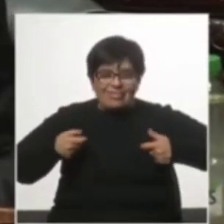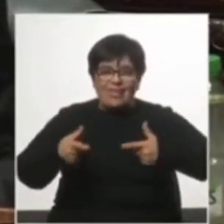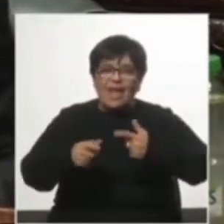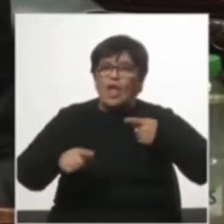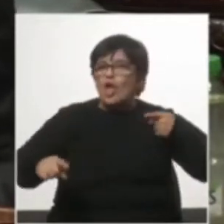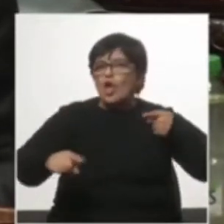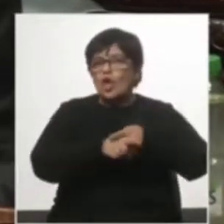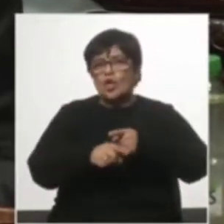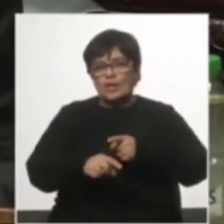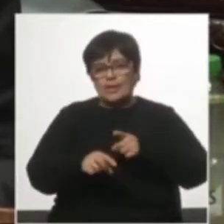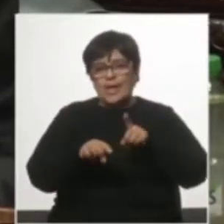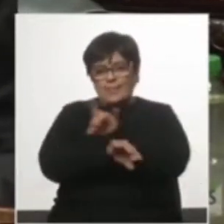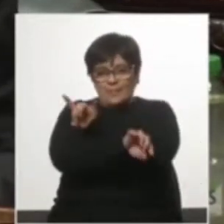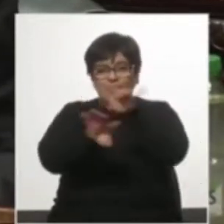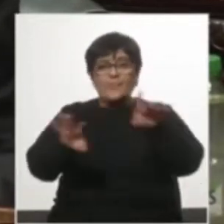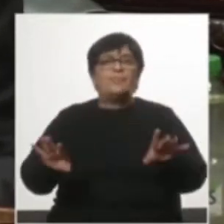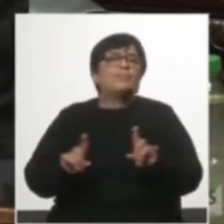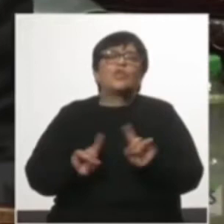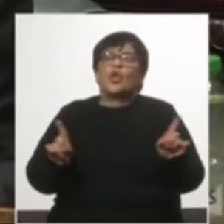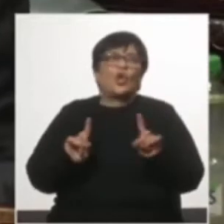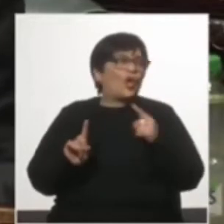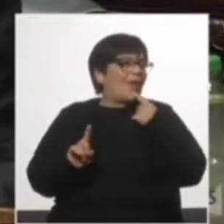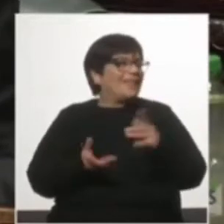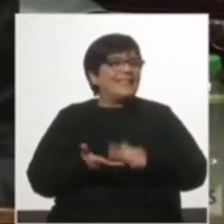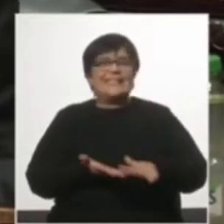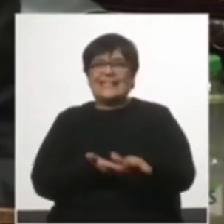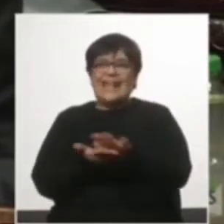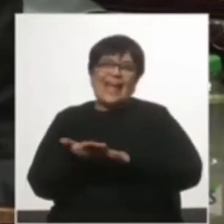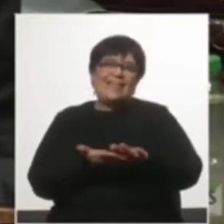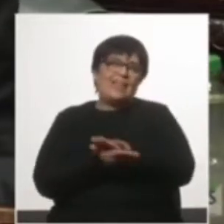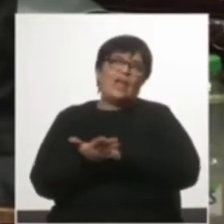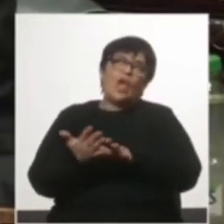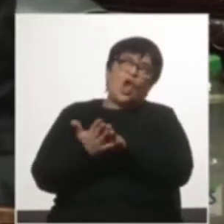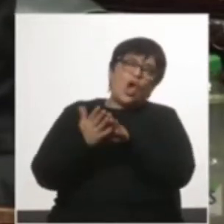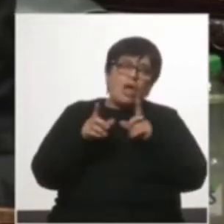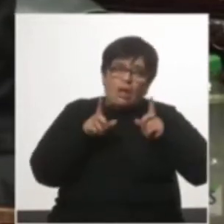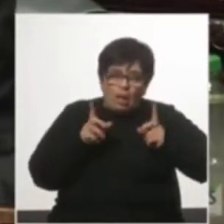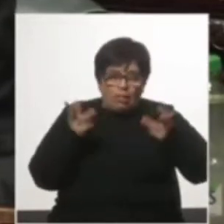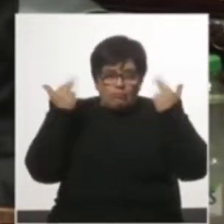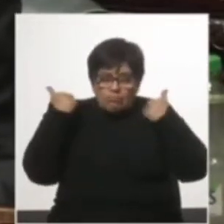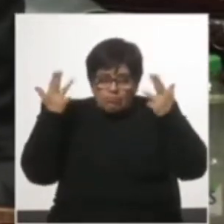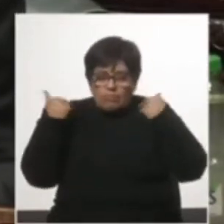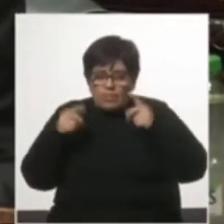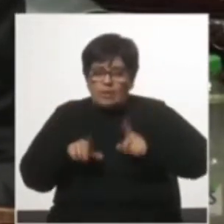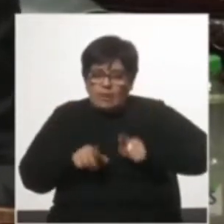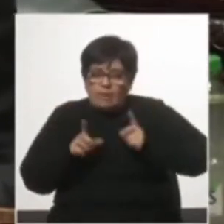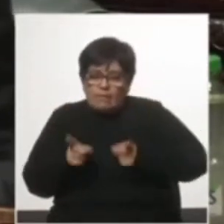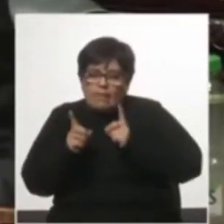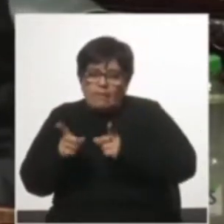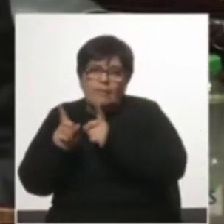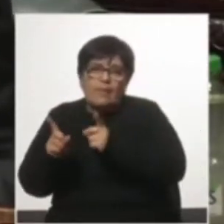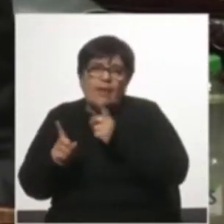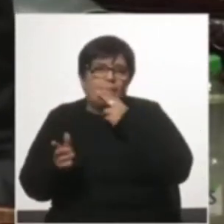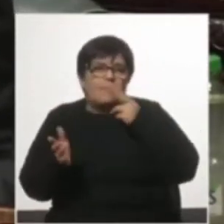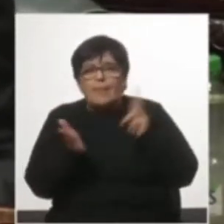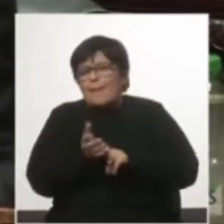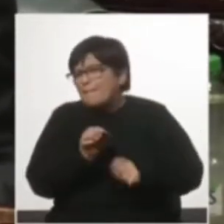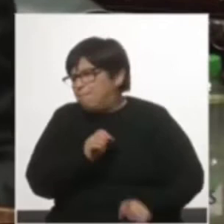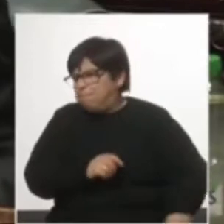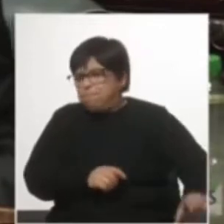de la pandemia. Acá nadie plantea seguir al mundo en cuanto a lo que aumentaron los déficits fiscales durante la